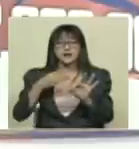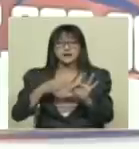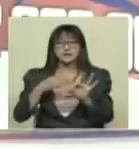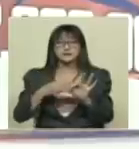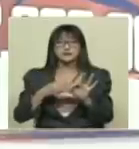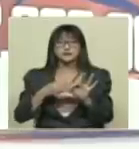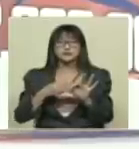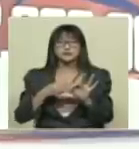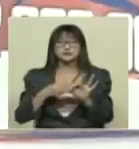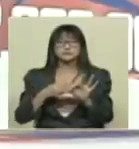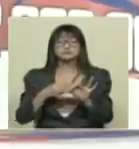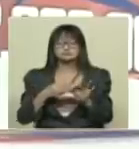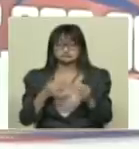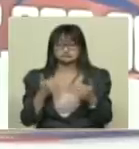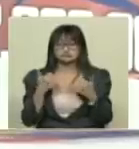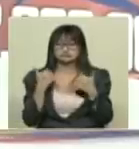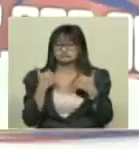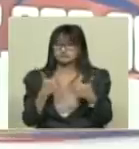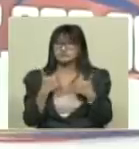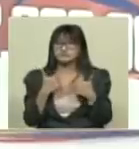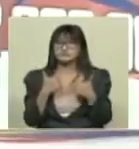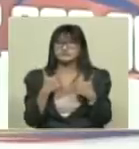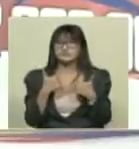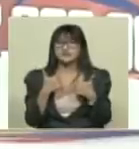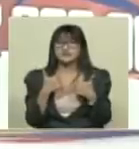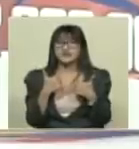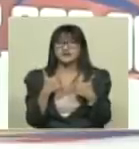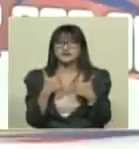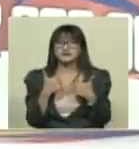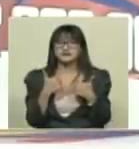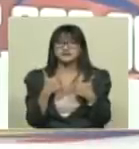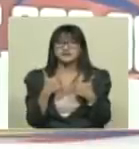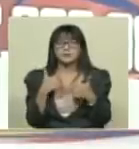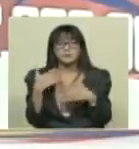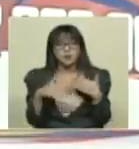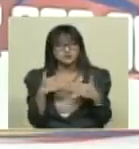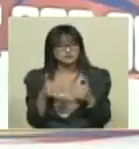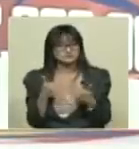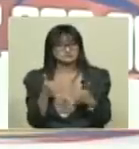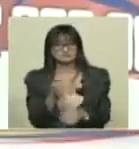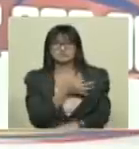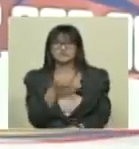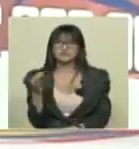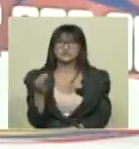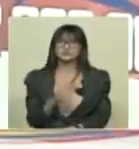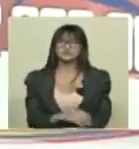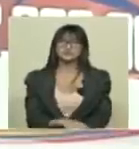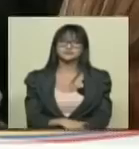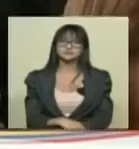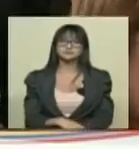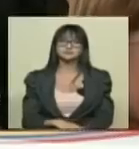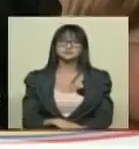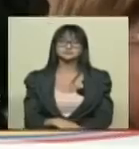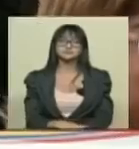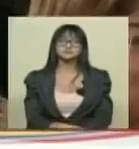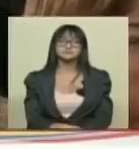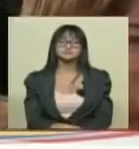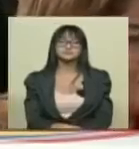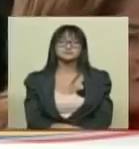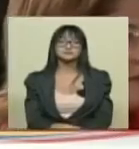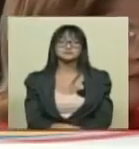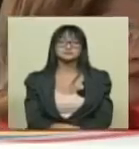muy, pero muy, pero muy, pero muy bien el proceso. Y